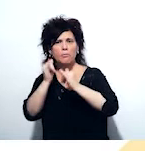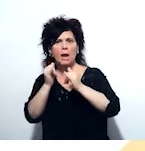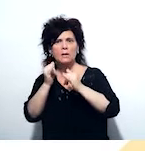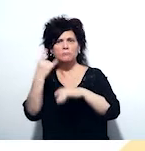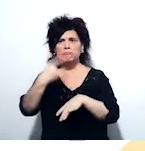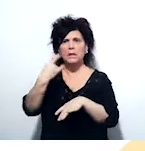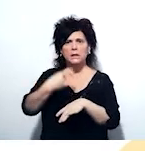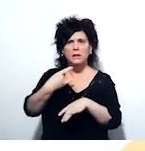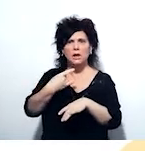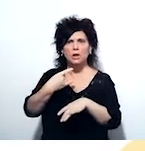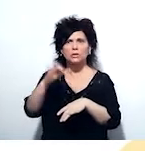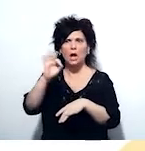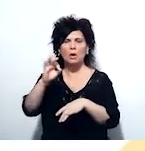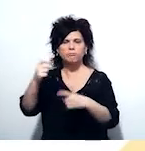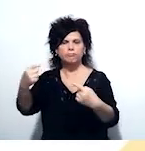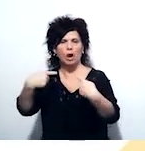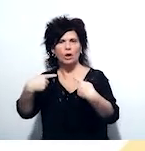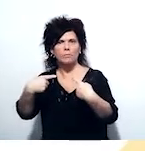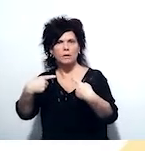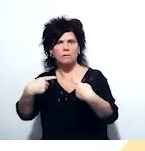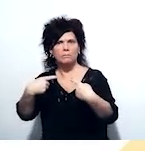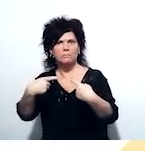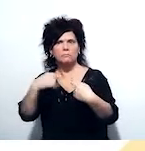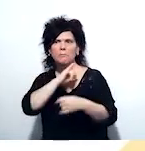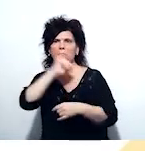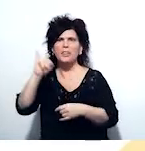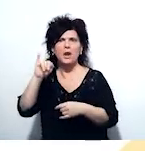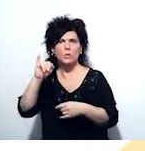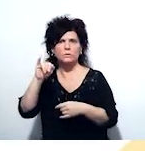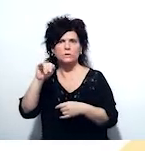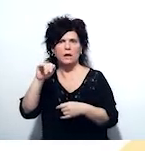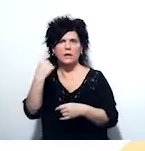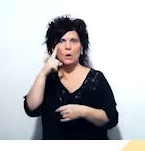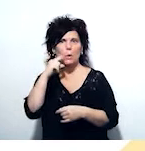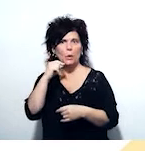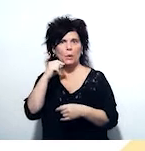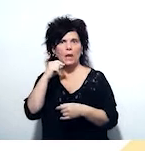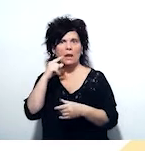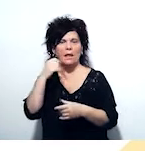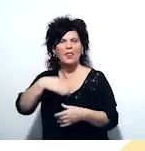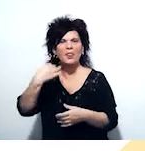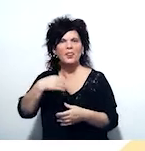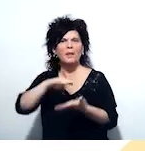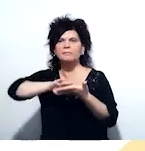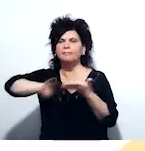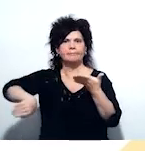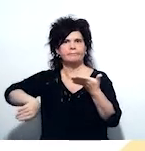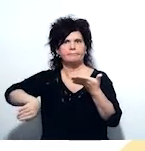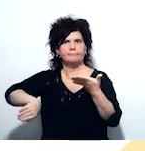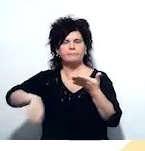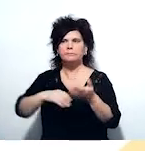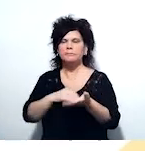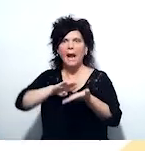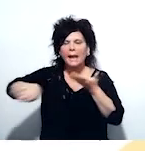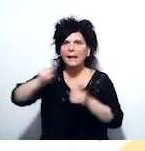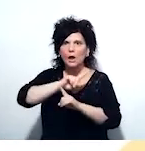difamatorias o discurso de odio en contra mía, denuncio y en menos de 24 horas la tienen que dar de baja. Si no lo hicieran, podrían ser multados con hasta 50 millones